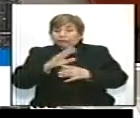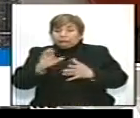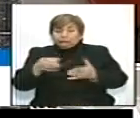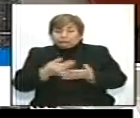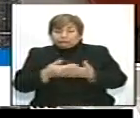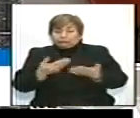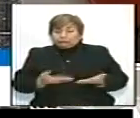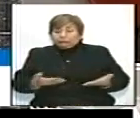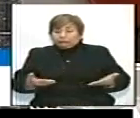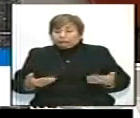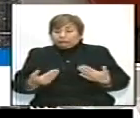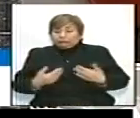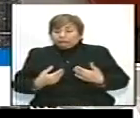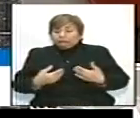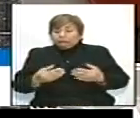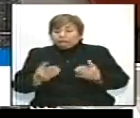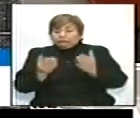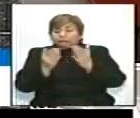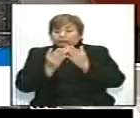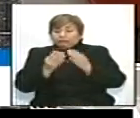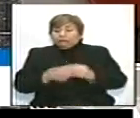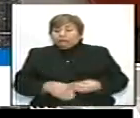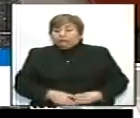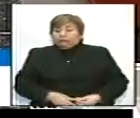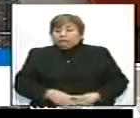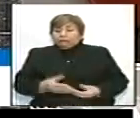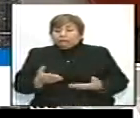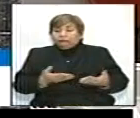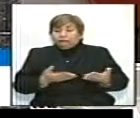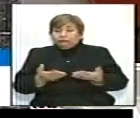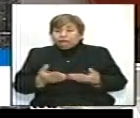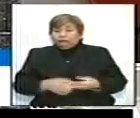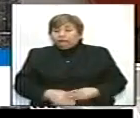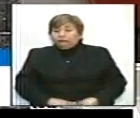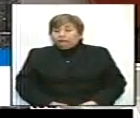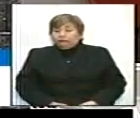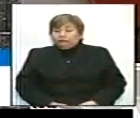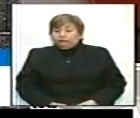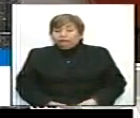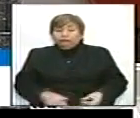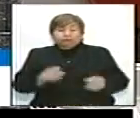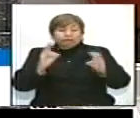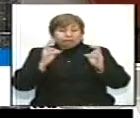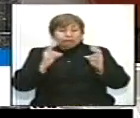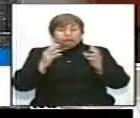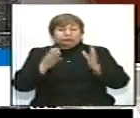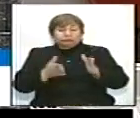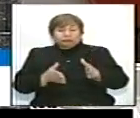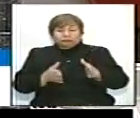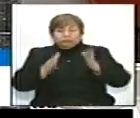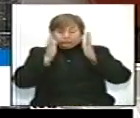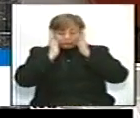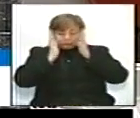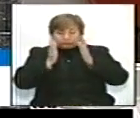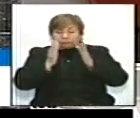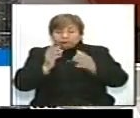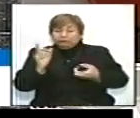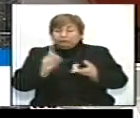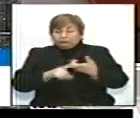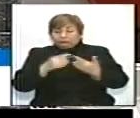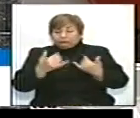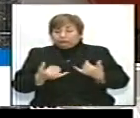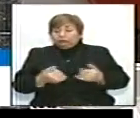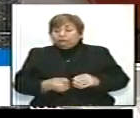que corresponden a la residencia del colegio y a los servicios de uniforme. Esos temas han quedado atendidos a la fecha,